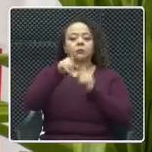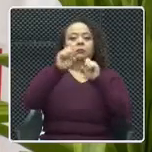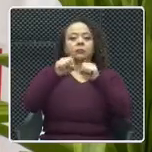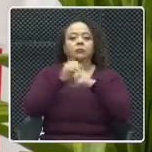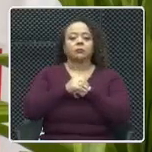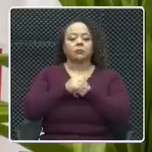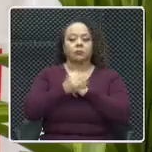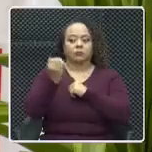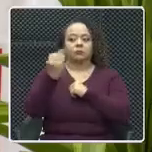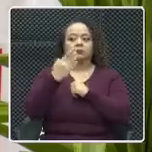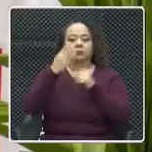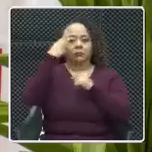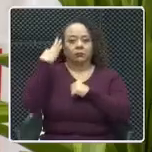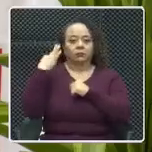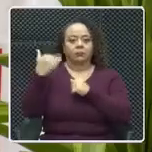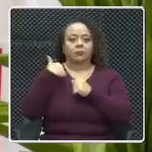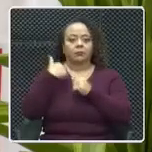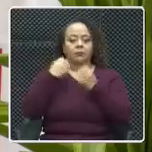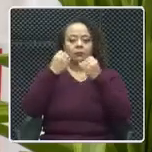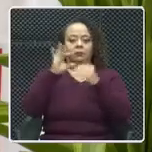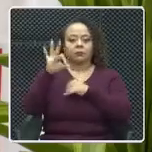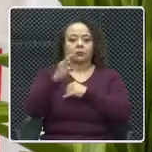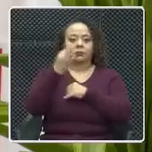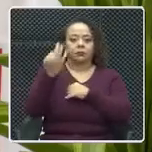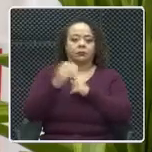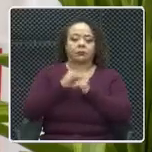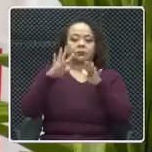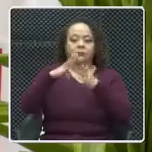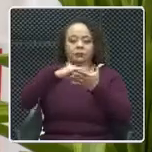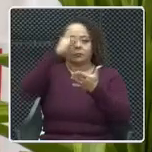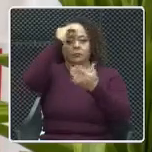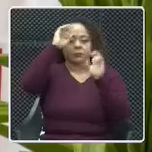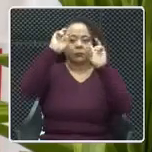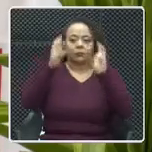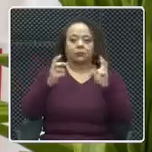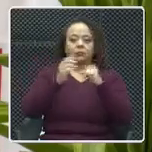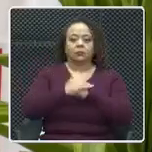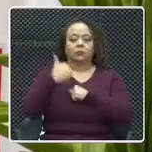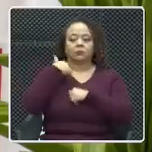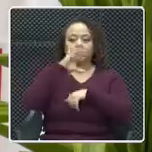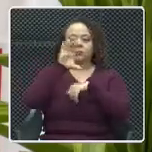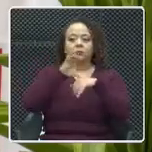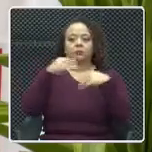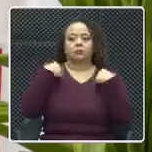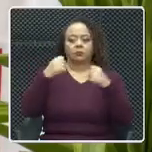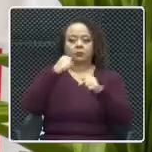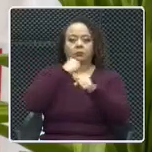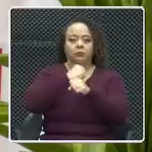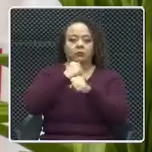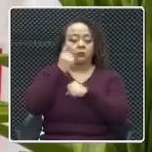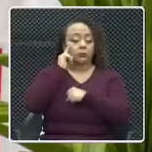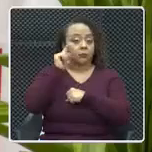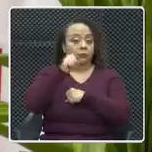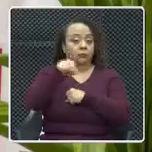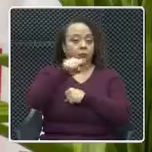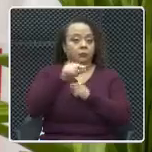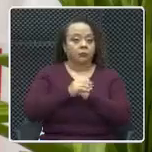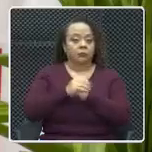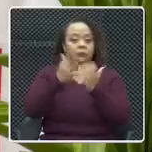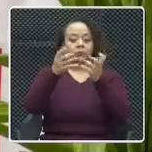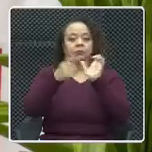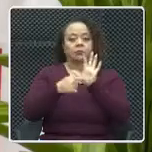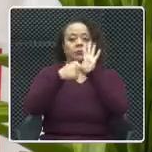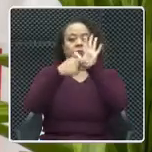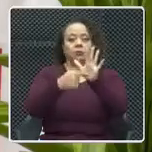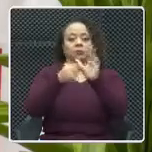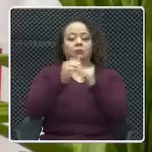llegar también la invitación. Tenemos muchísimas maneras de cómo aprender de los temas que trae el Consejo de Salud Ocupacional para ustedes. Quiero presentarles